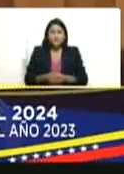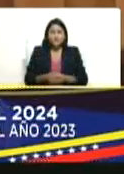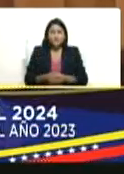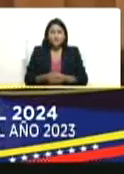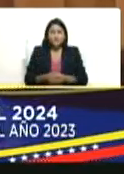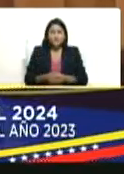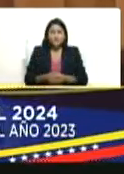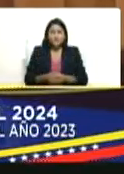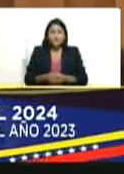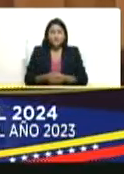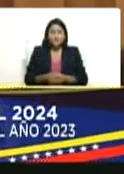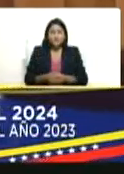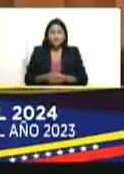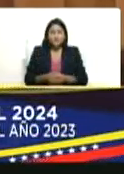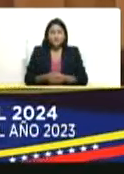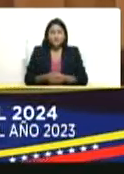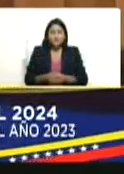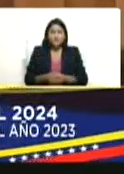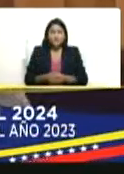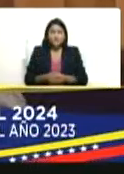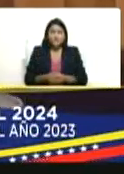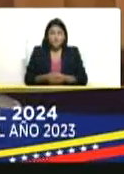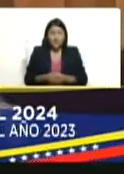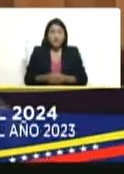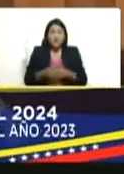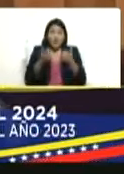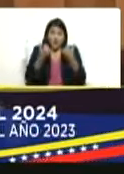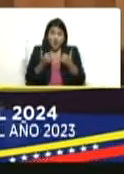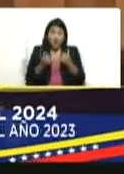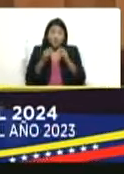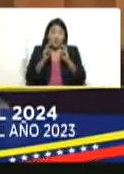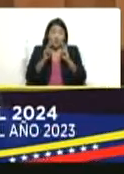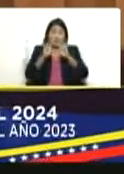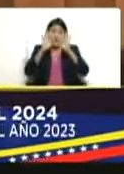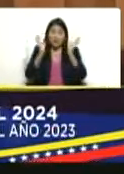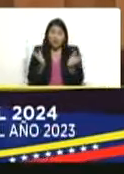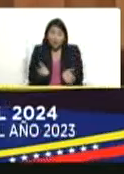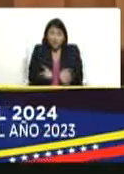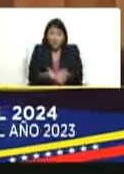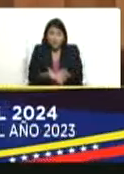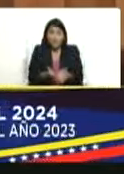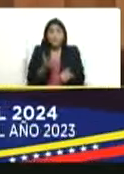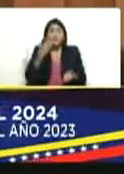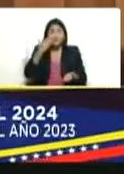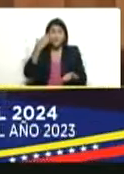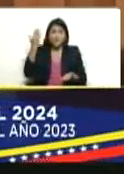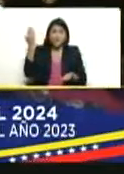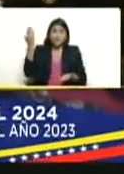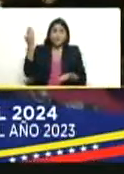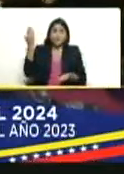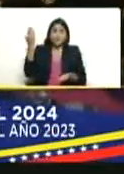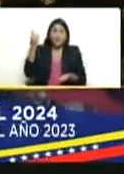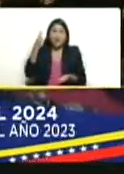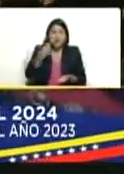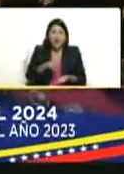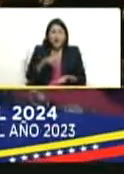Ofertas de inversión del Nuevo Mundo. Aquí están pues parte de los